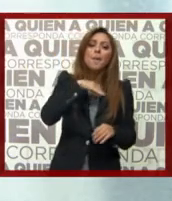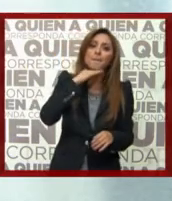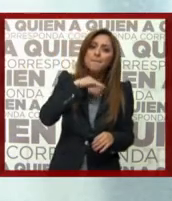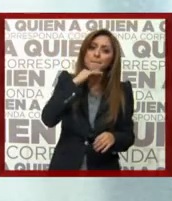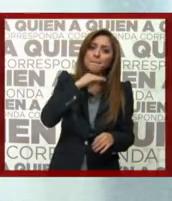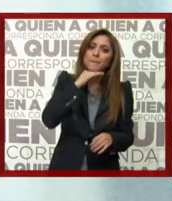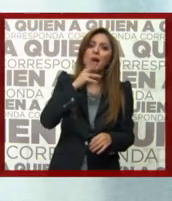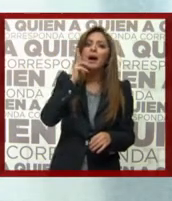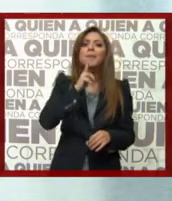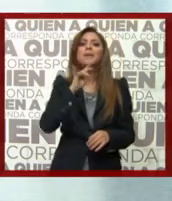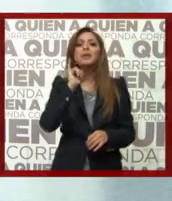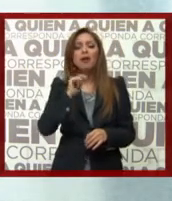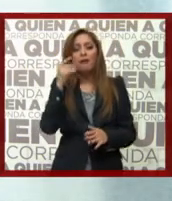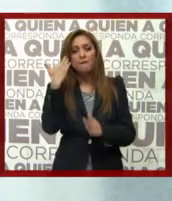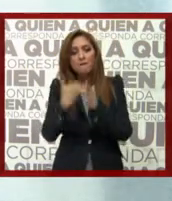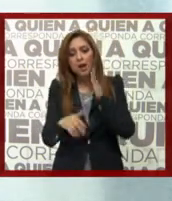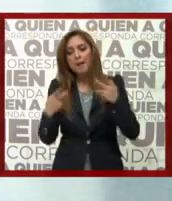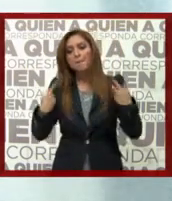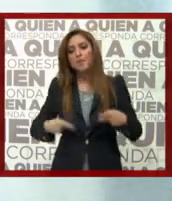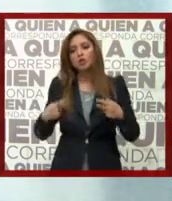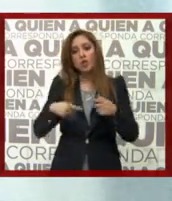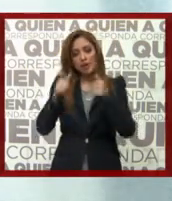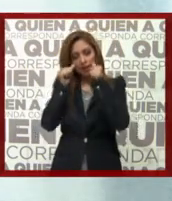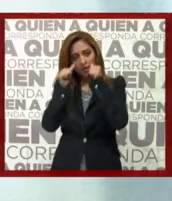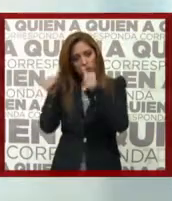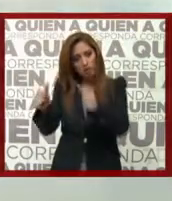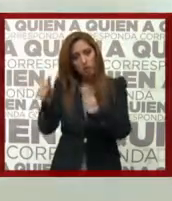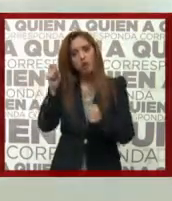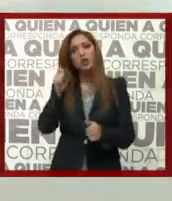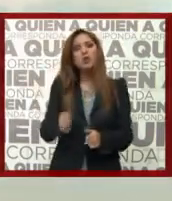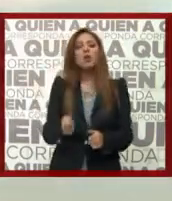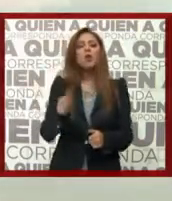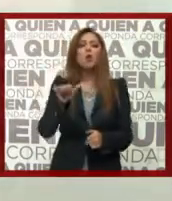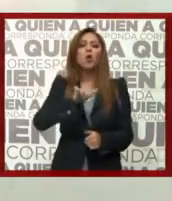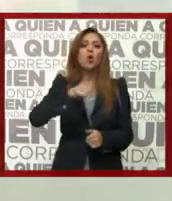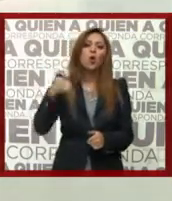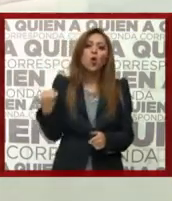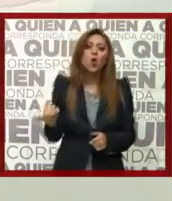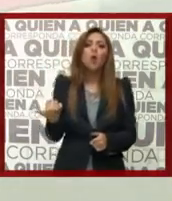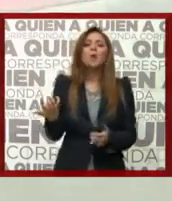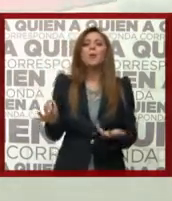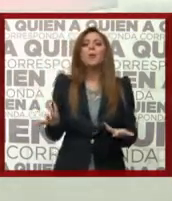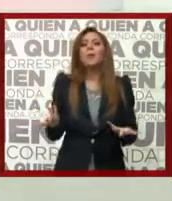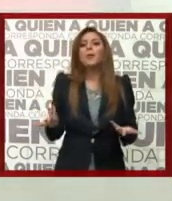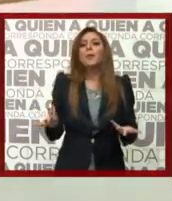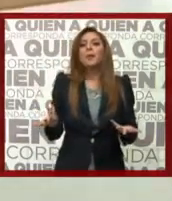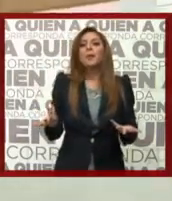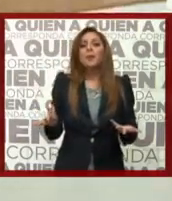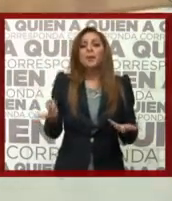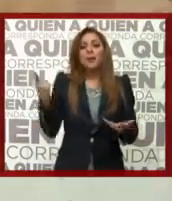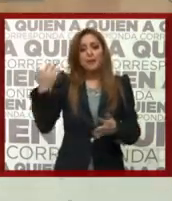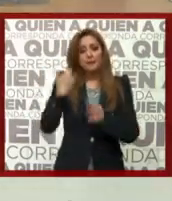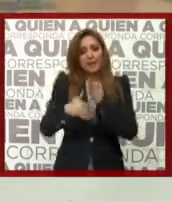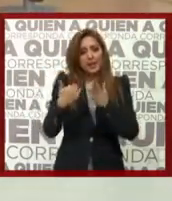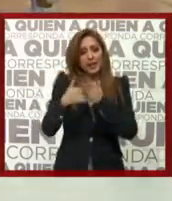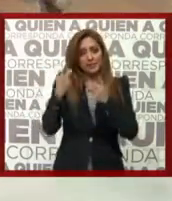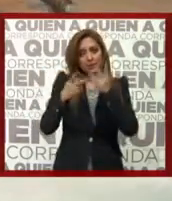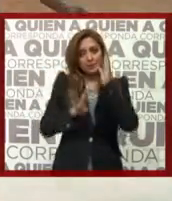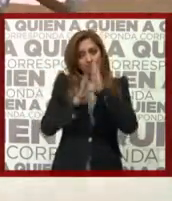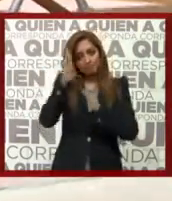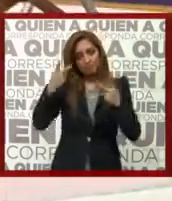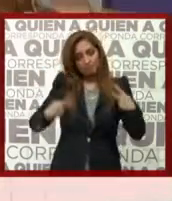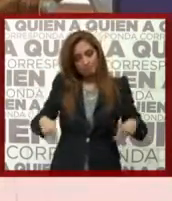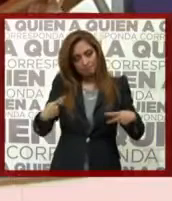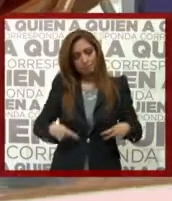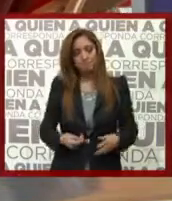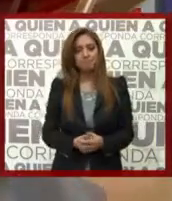para ver si existe falta de humanidad para atender a la gente, para ver si hace falta Preparación.